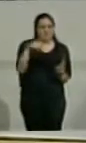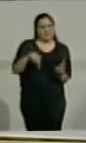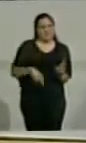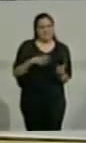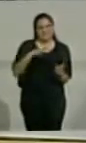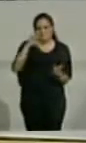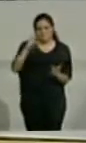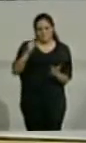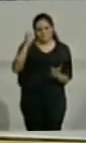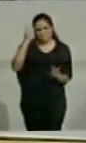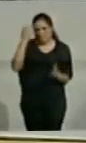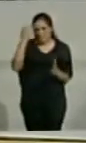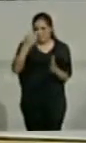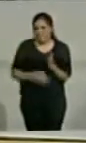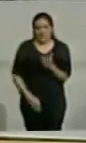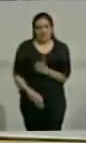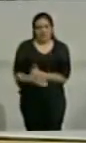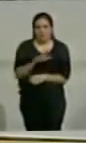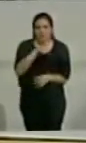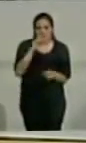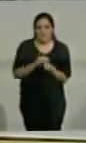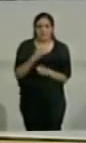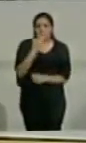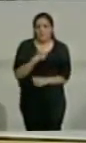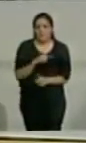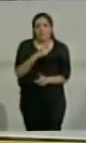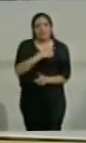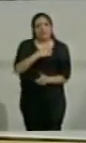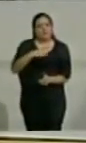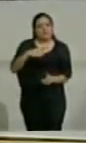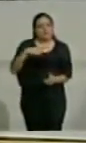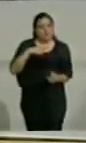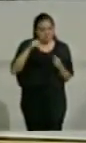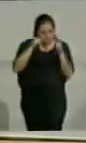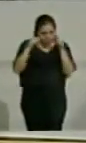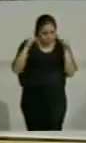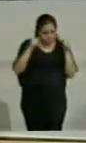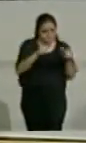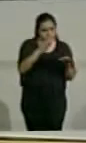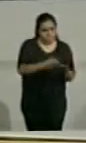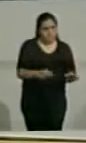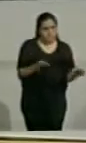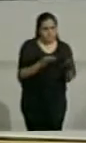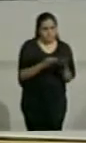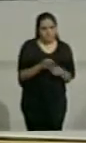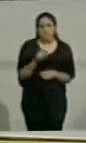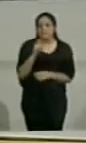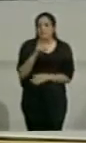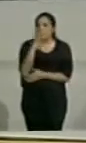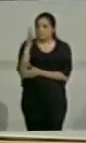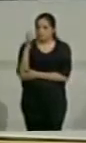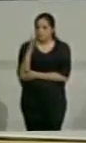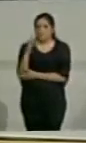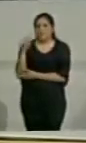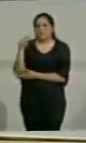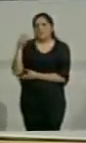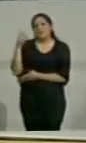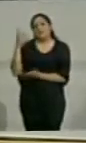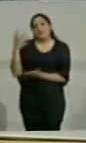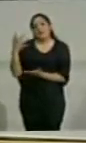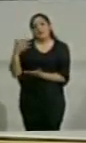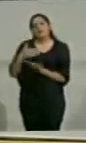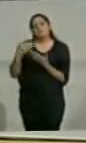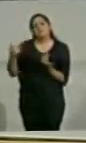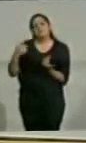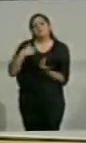de ser solucionado con una alta prioridad. En materia de bosques, como fuente de riqueza y biodiversidad, impulsaré las